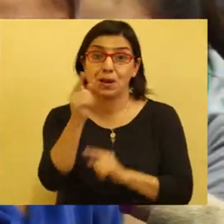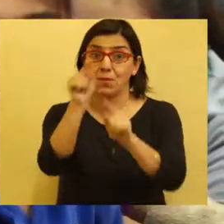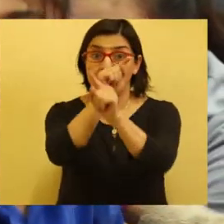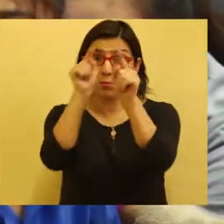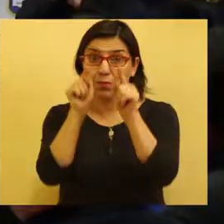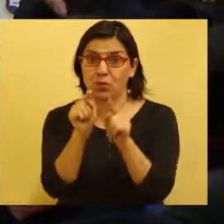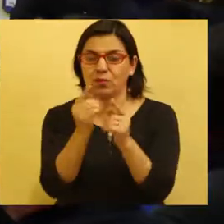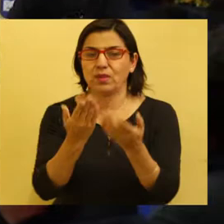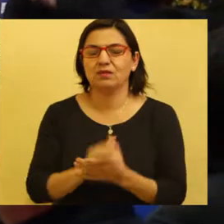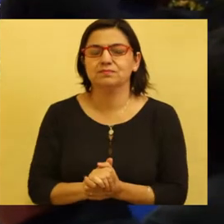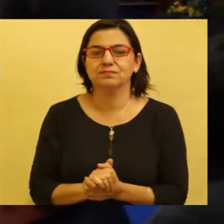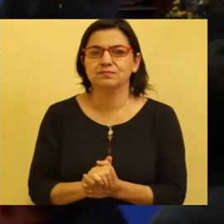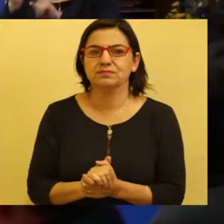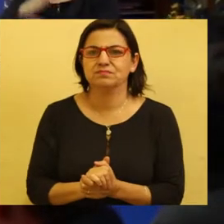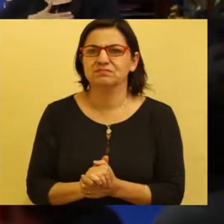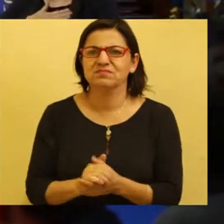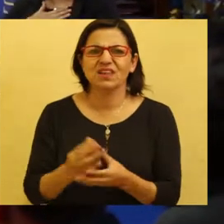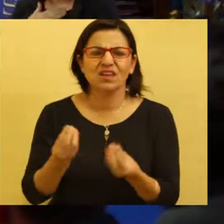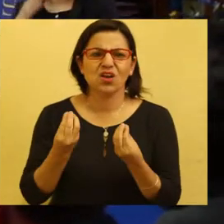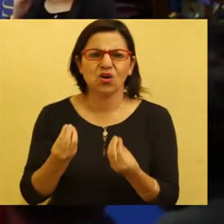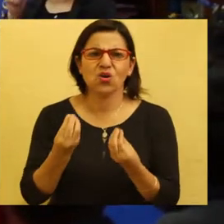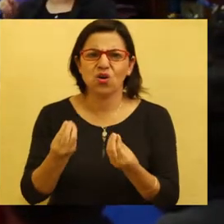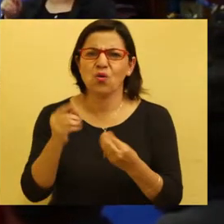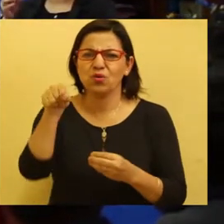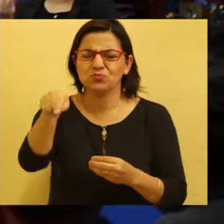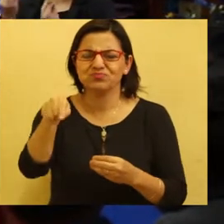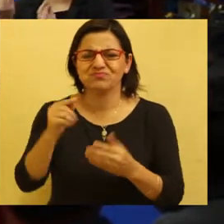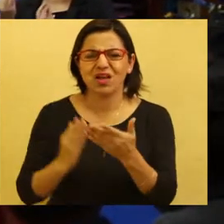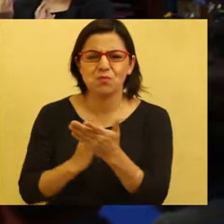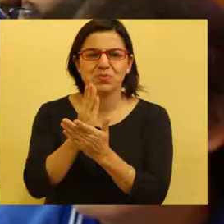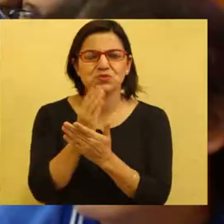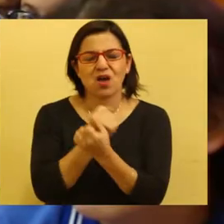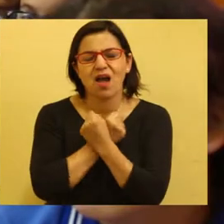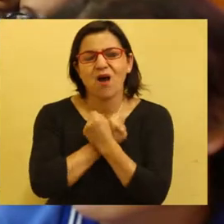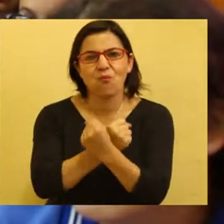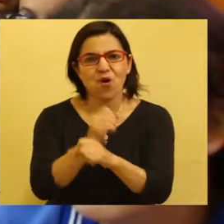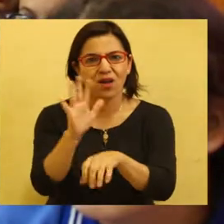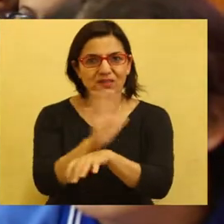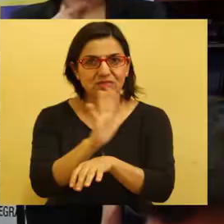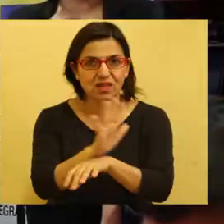La primera pregunta que te quiero hacer es, ¿cómo nace tu amor por el teatro?